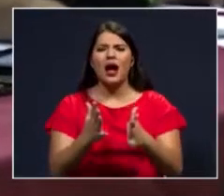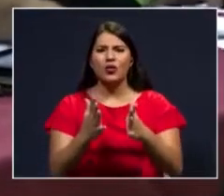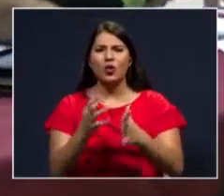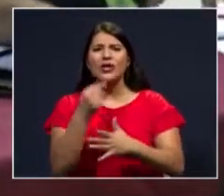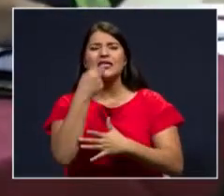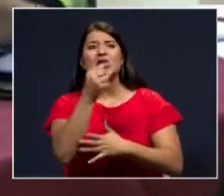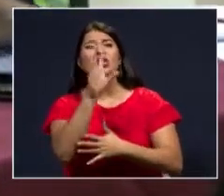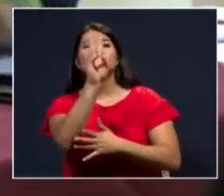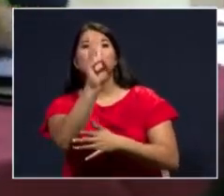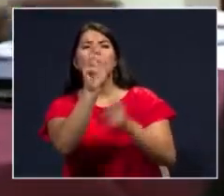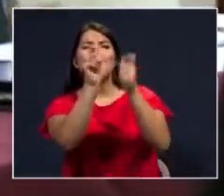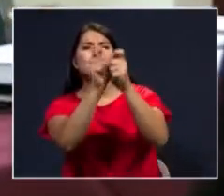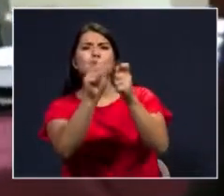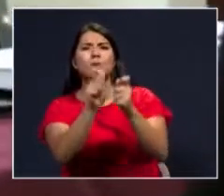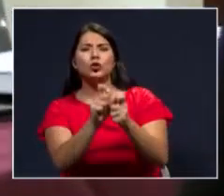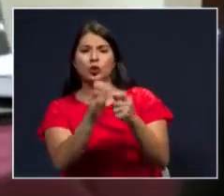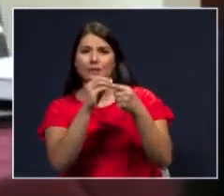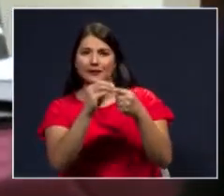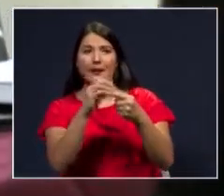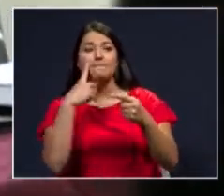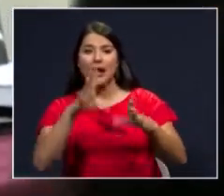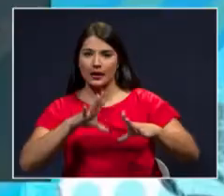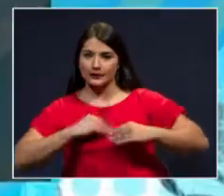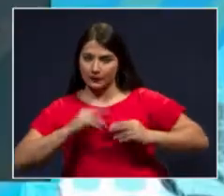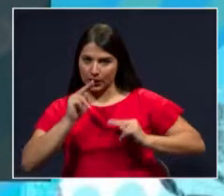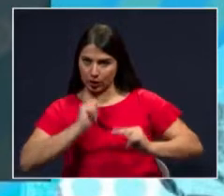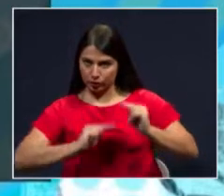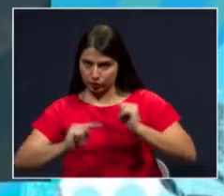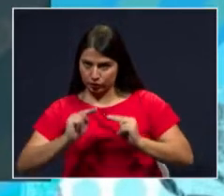6 puntos principales para aceptar la conciliación.